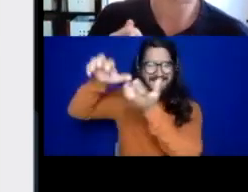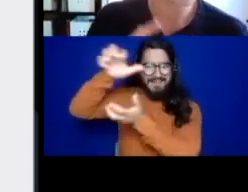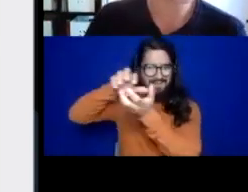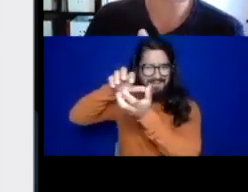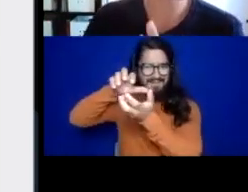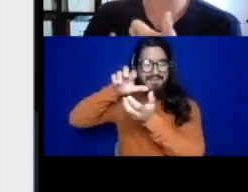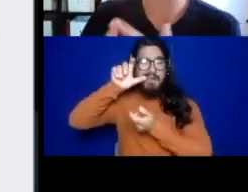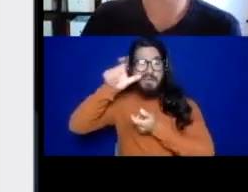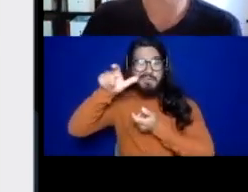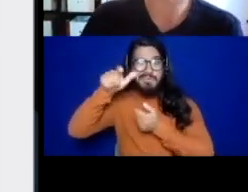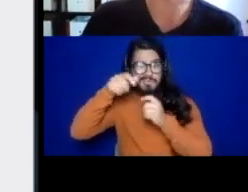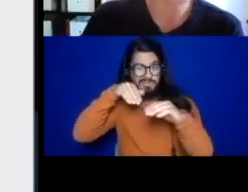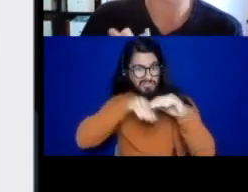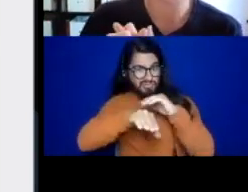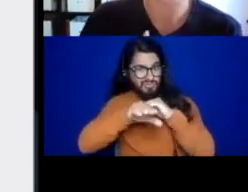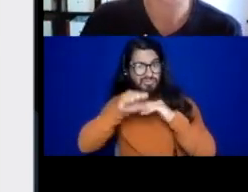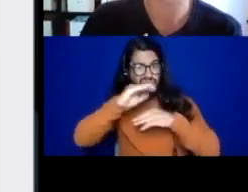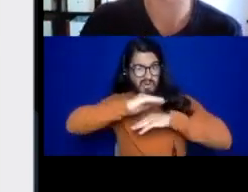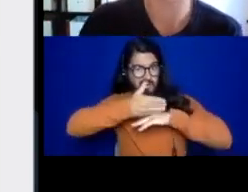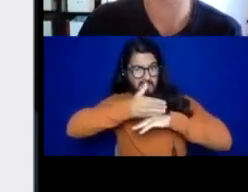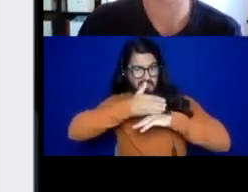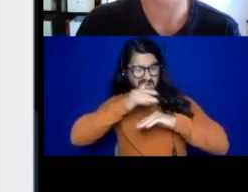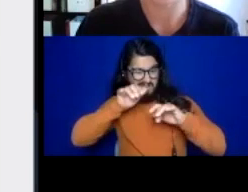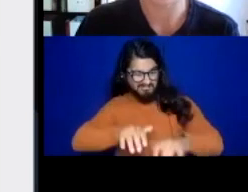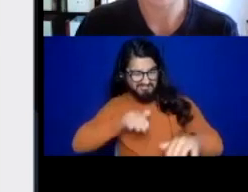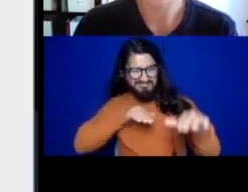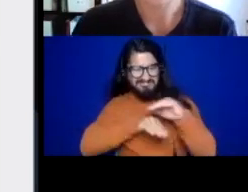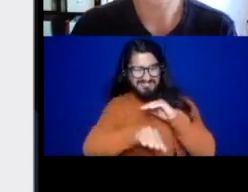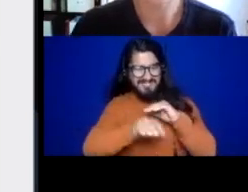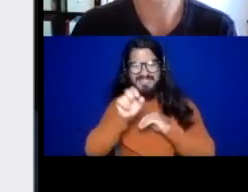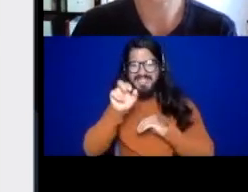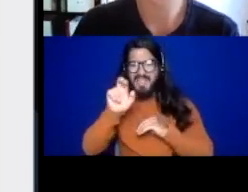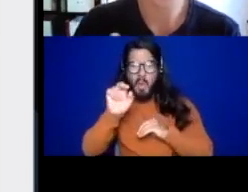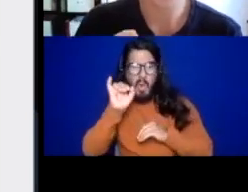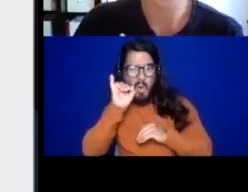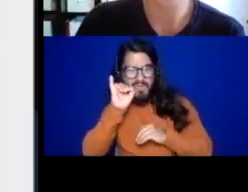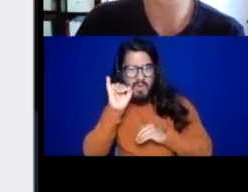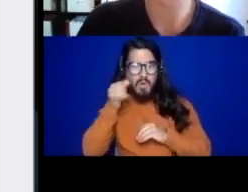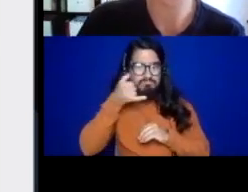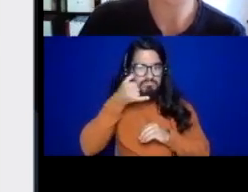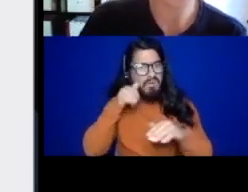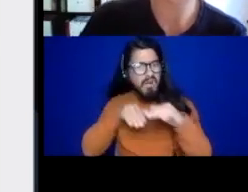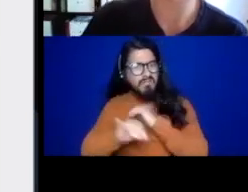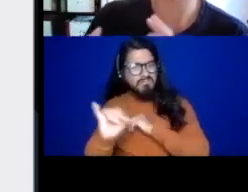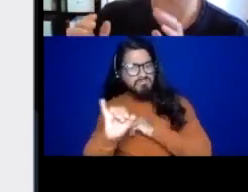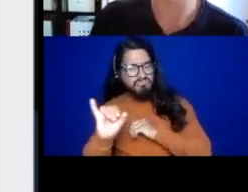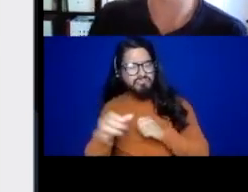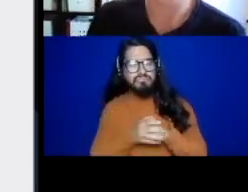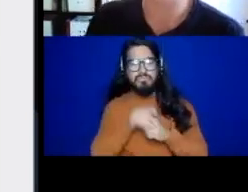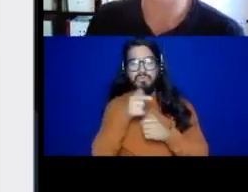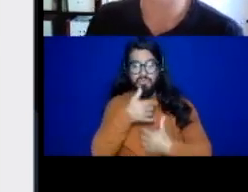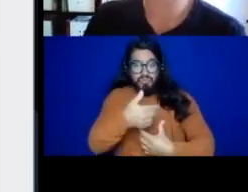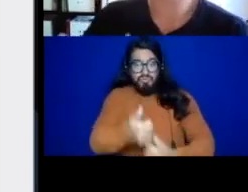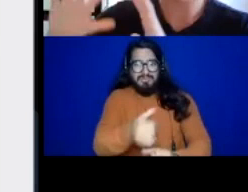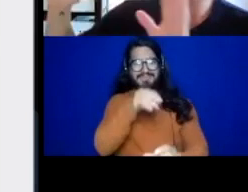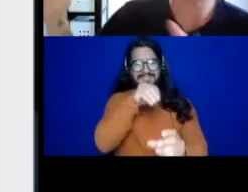la nube, en el cloud. Y de ahí puedes entrar en una aplicación en tu computadora. Entonces,